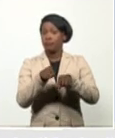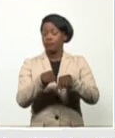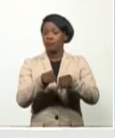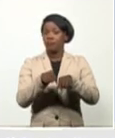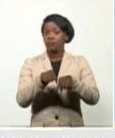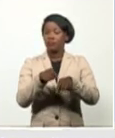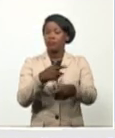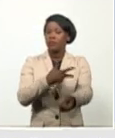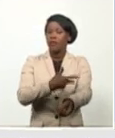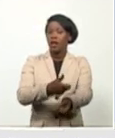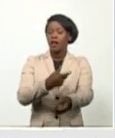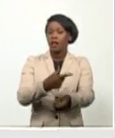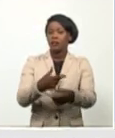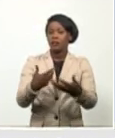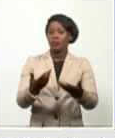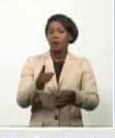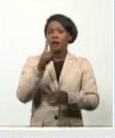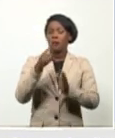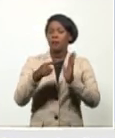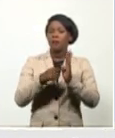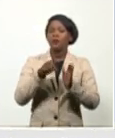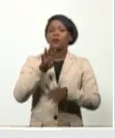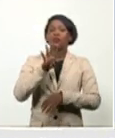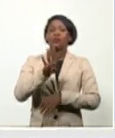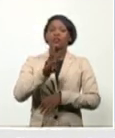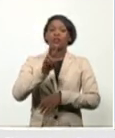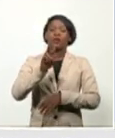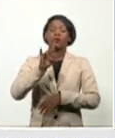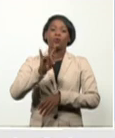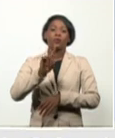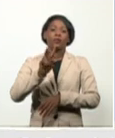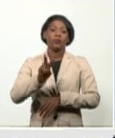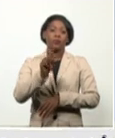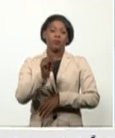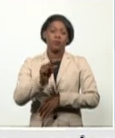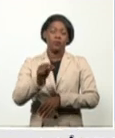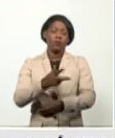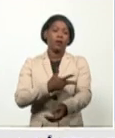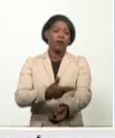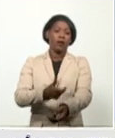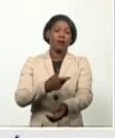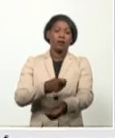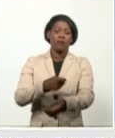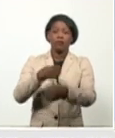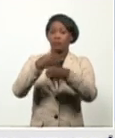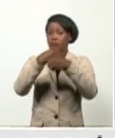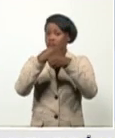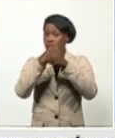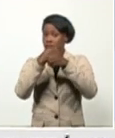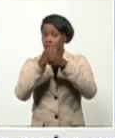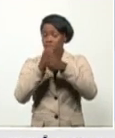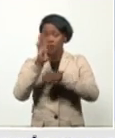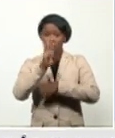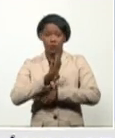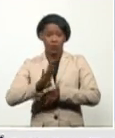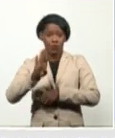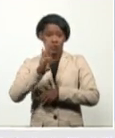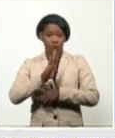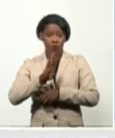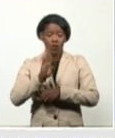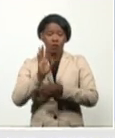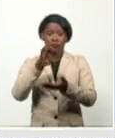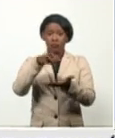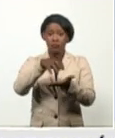estudiaron 1.492 muestras. En el Laboratorio de Biología Molecular del Instituto de